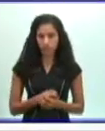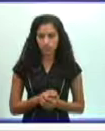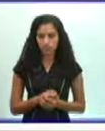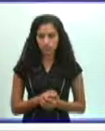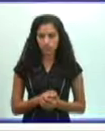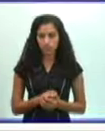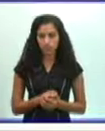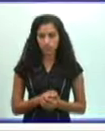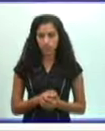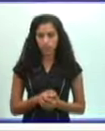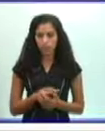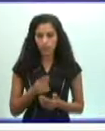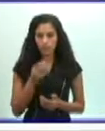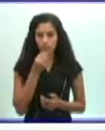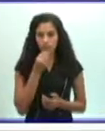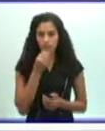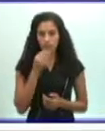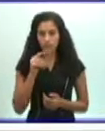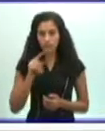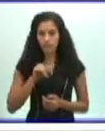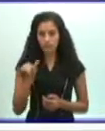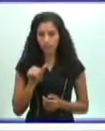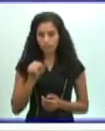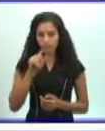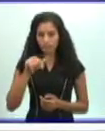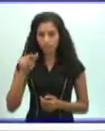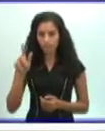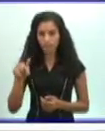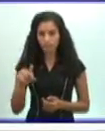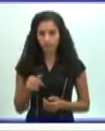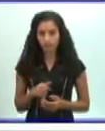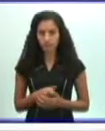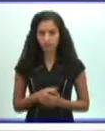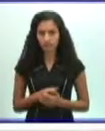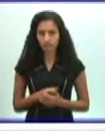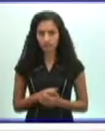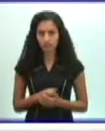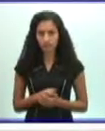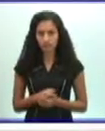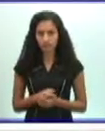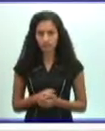Me he percatado que se puede también simplificar.